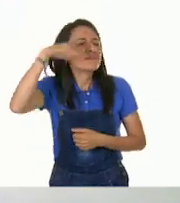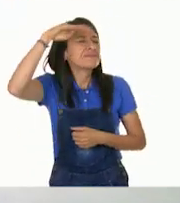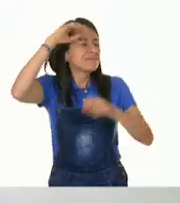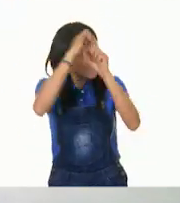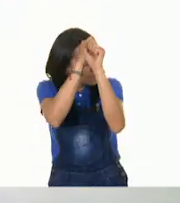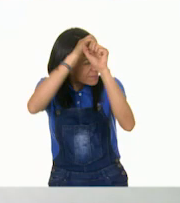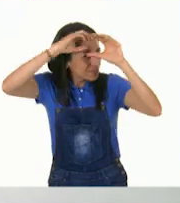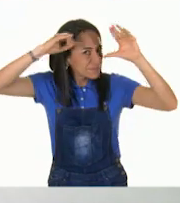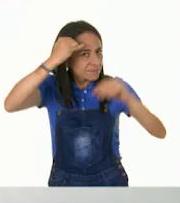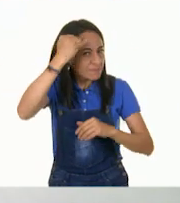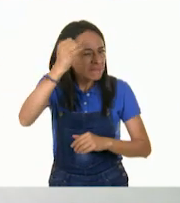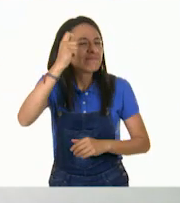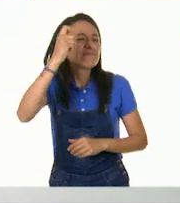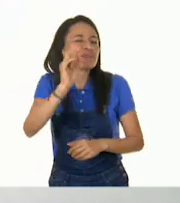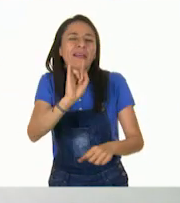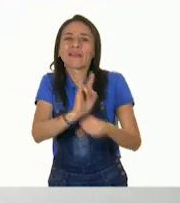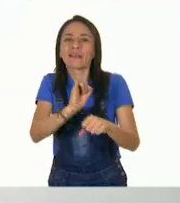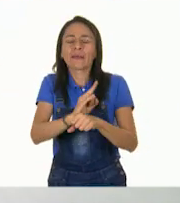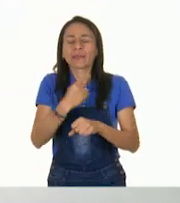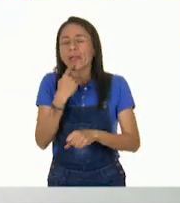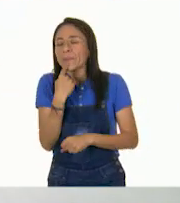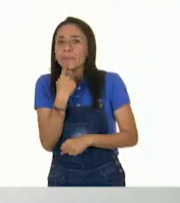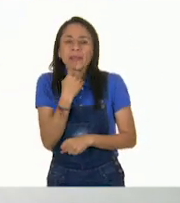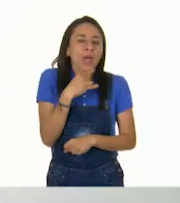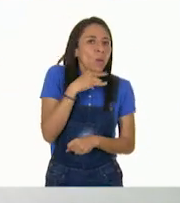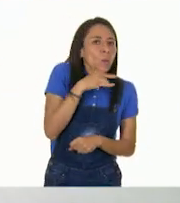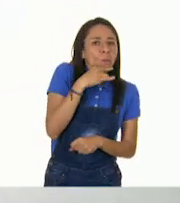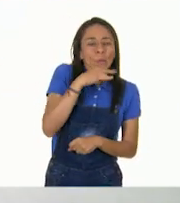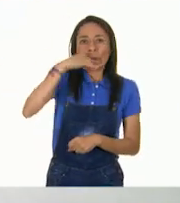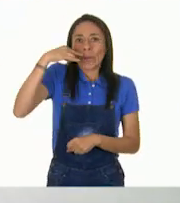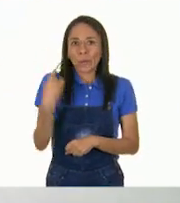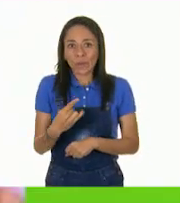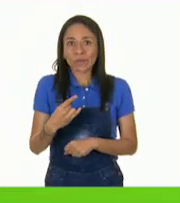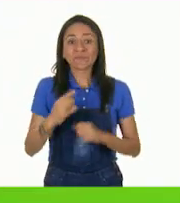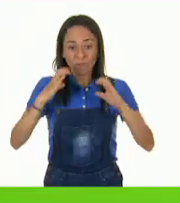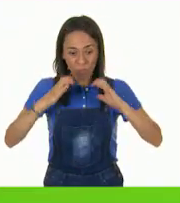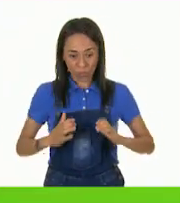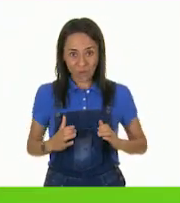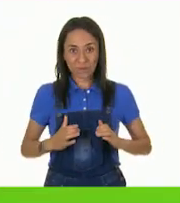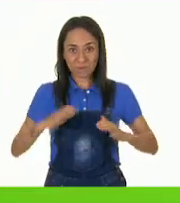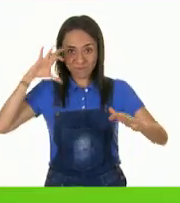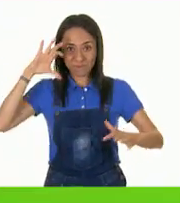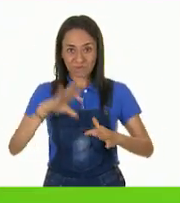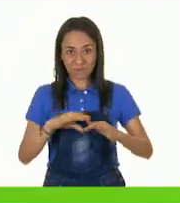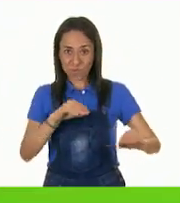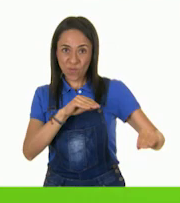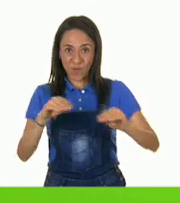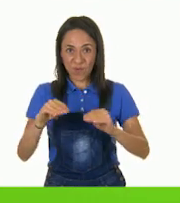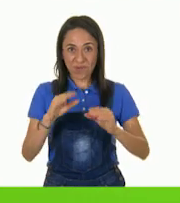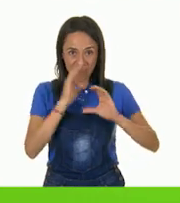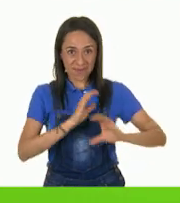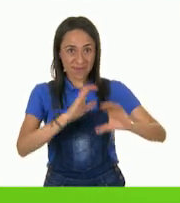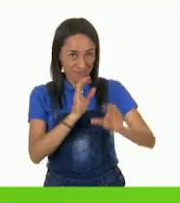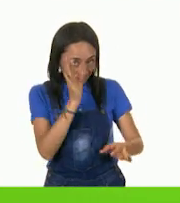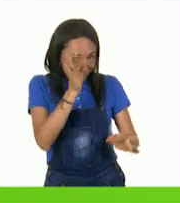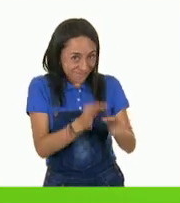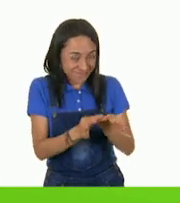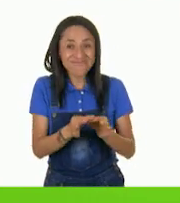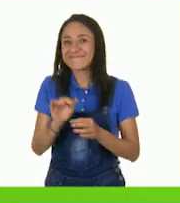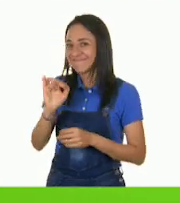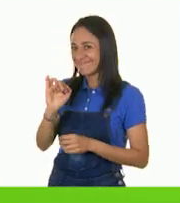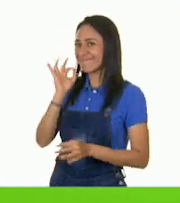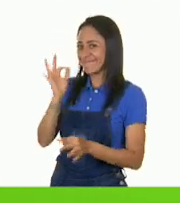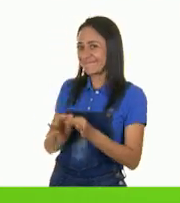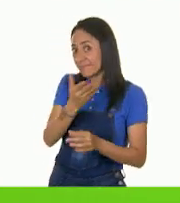muy muy enchilados y vamos a hacer nuestra siguiente canción motriz stronista estoy lista y en casa repitan junto conmigo